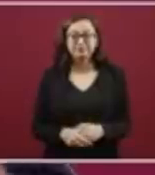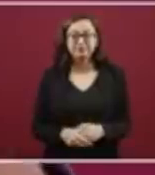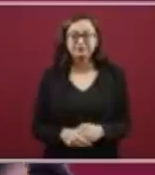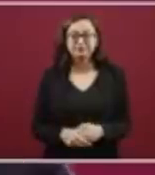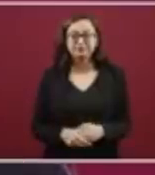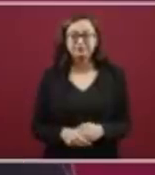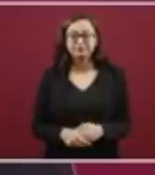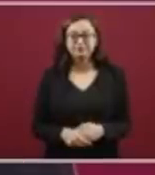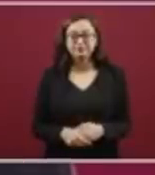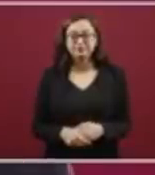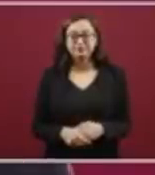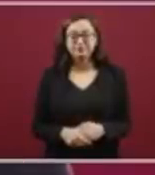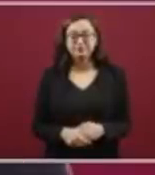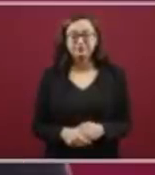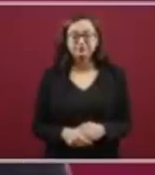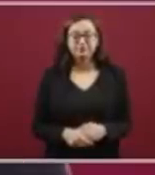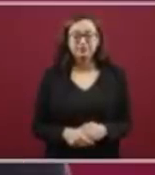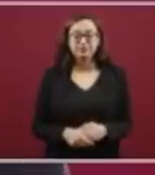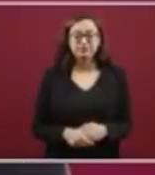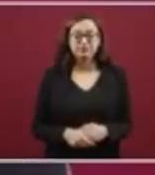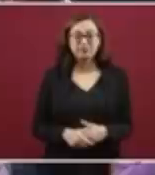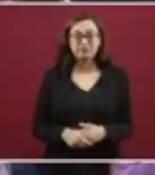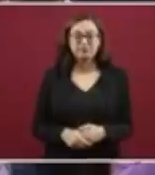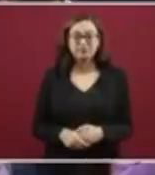Y para